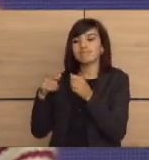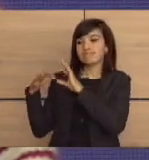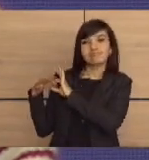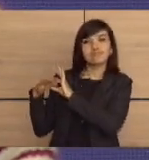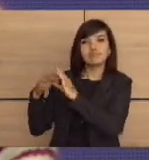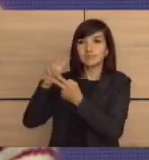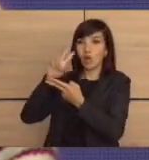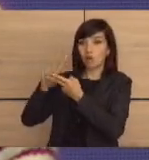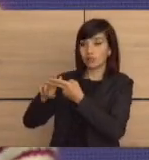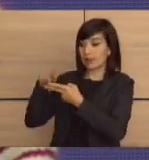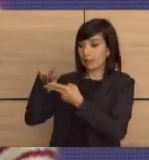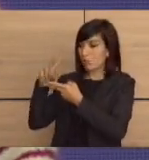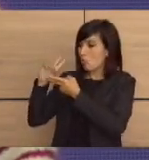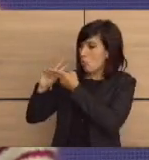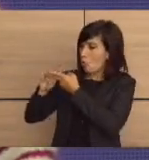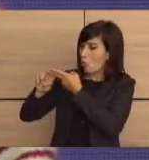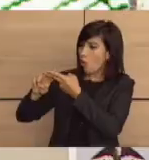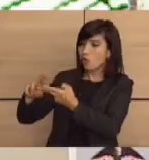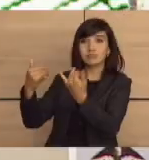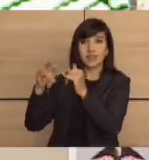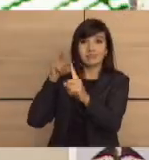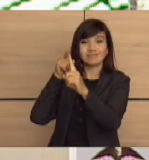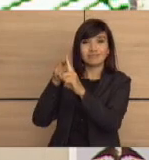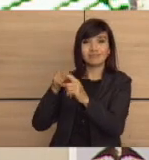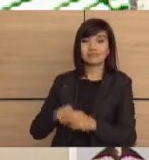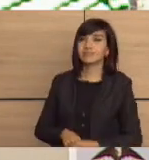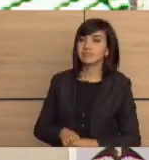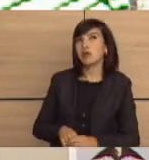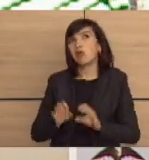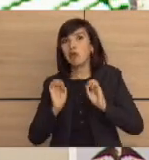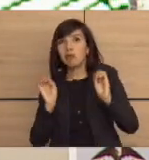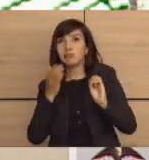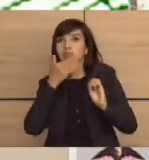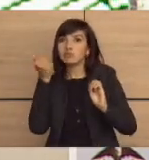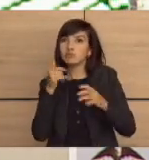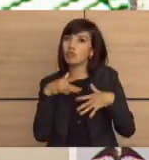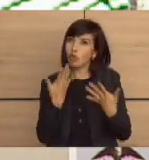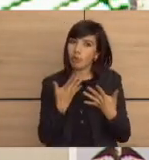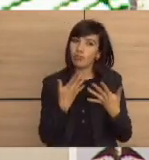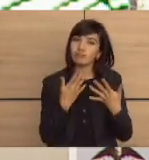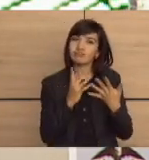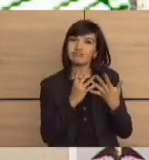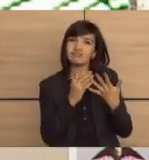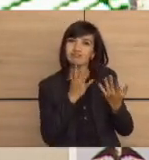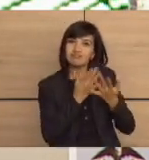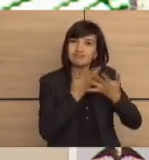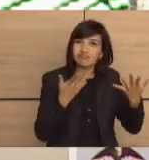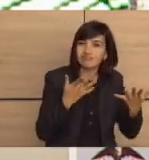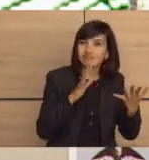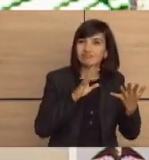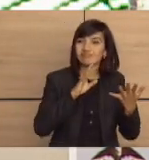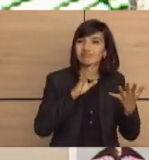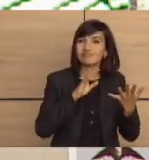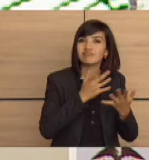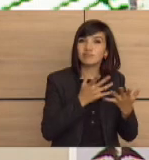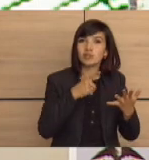de la formación? O, por ejemplo, ¿es el material necesario para poder hacer unas preguntas donde